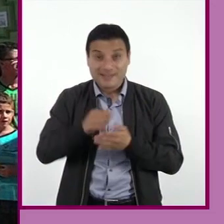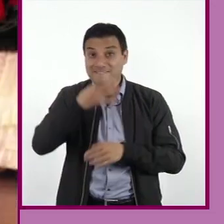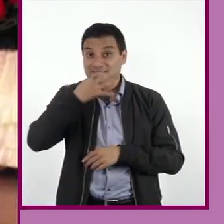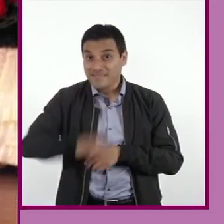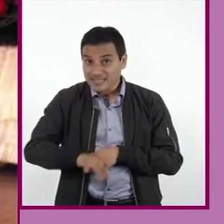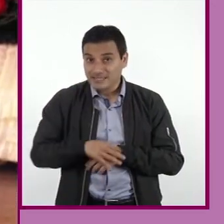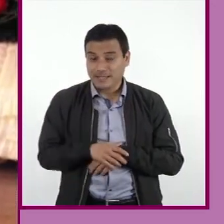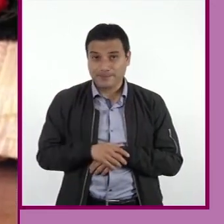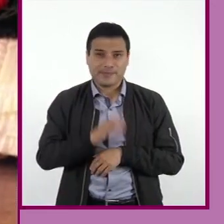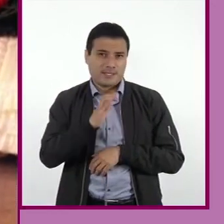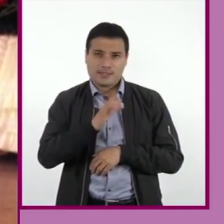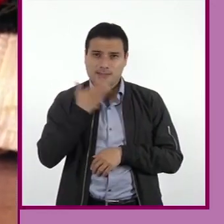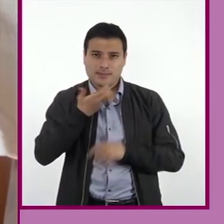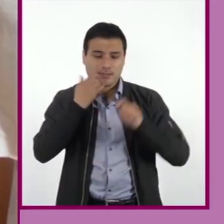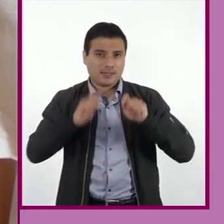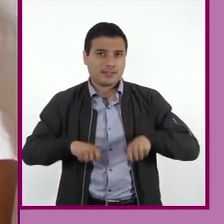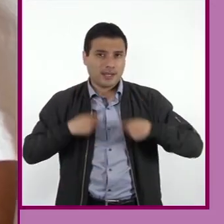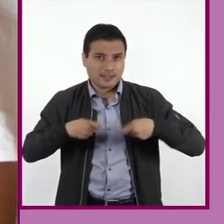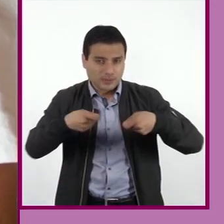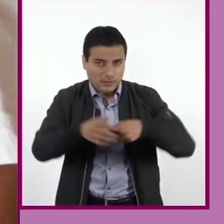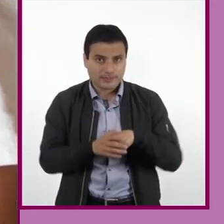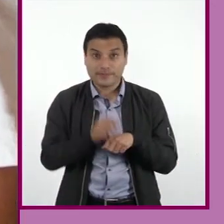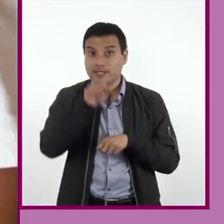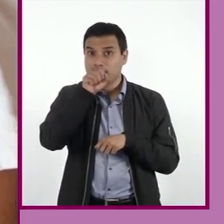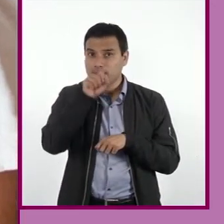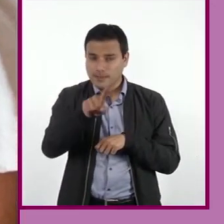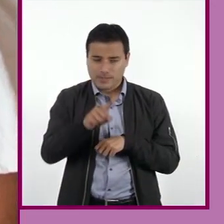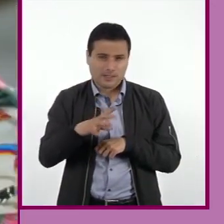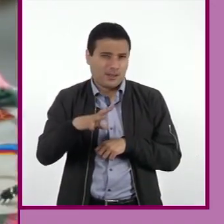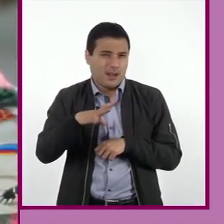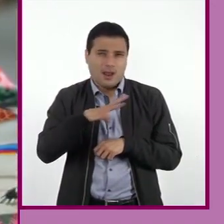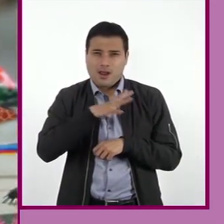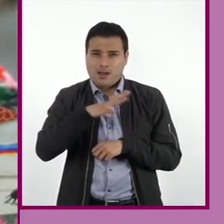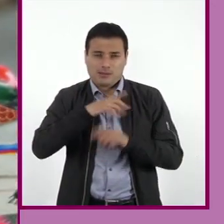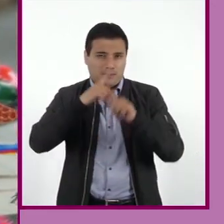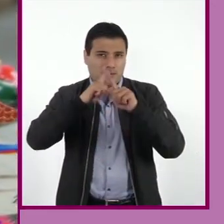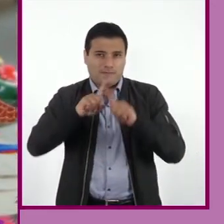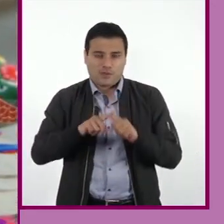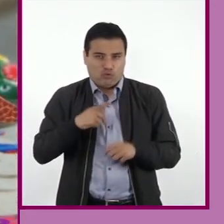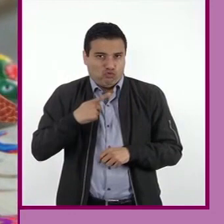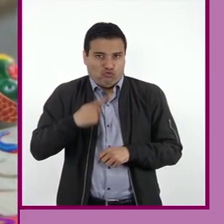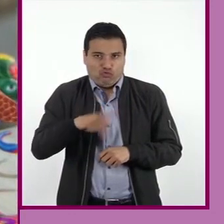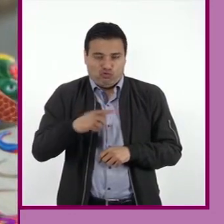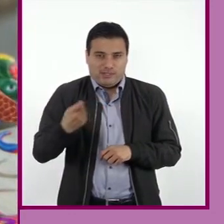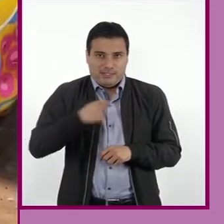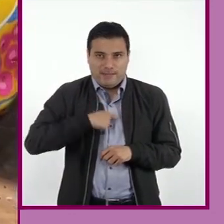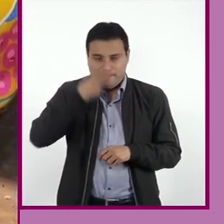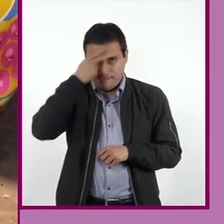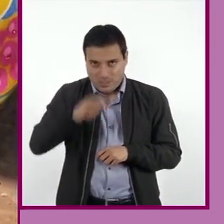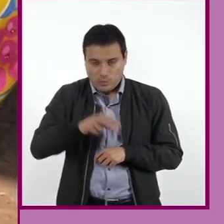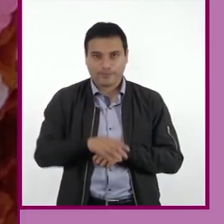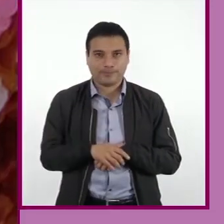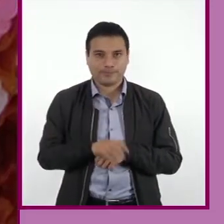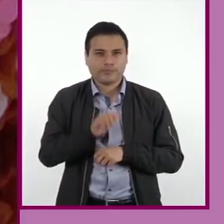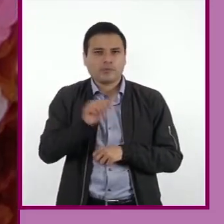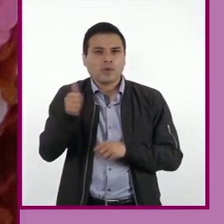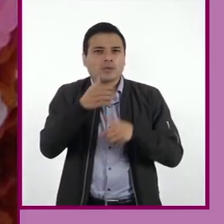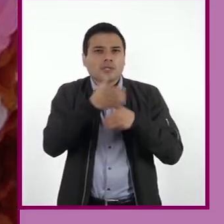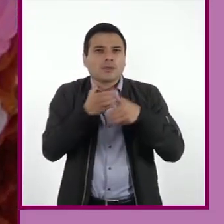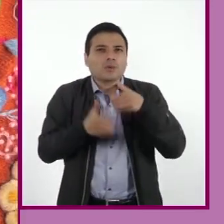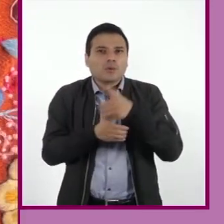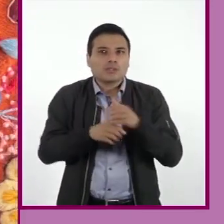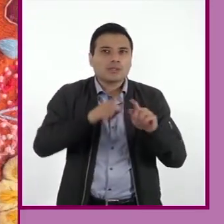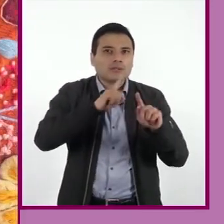fiestas, las tradiciones, así como en todas las manifestaciones de nuestra identidad cultural. ¿En qué otros objetos o